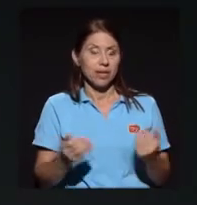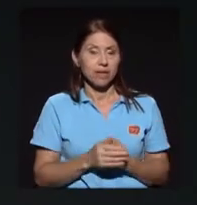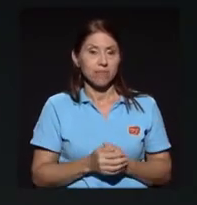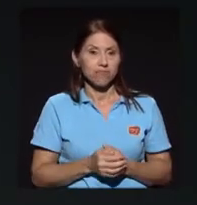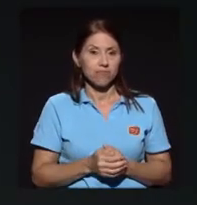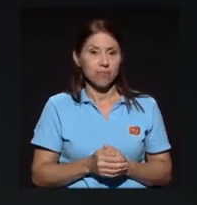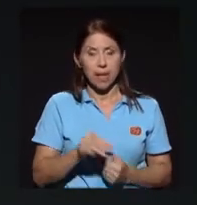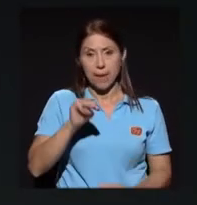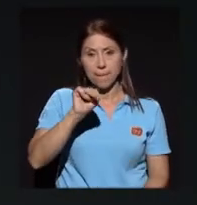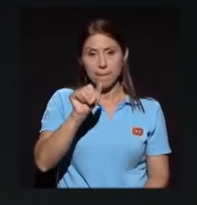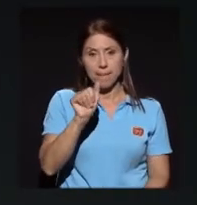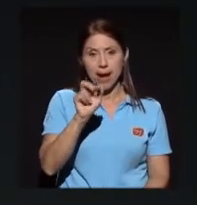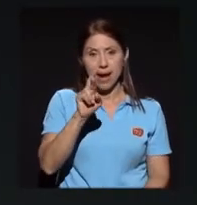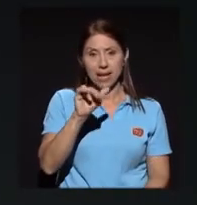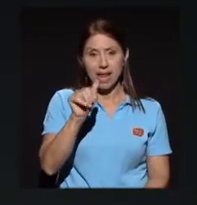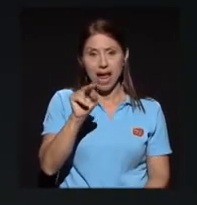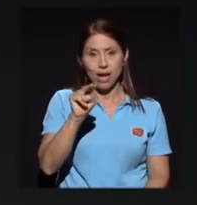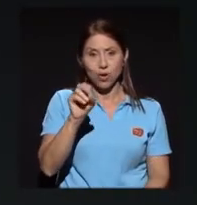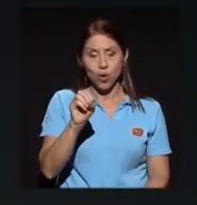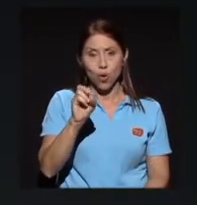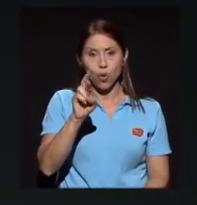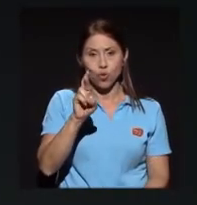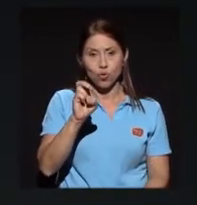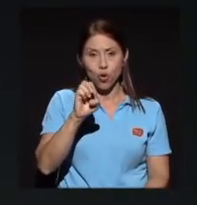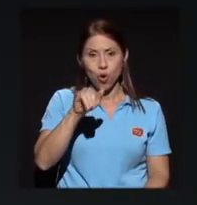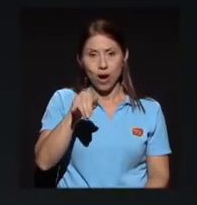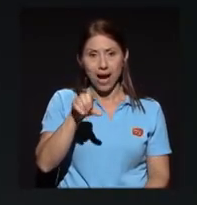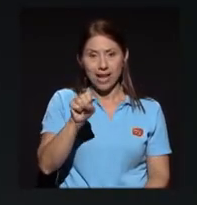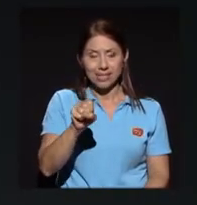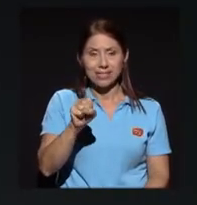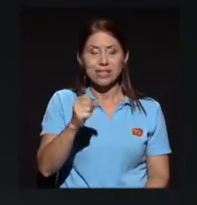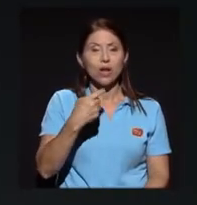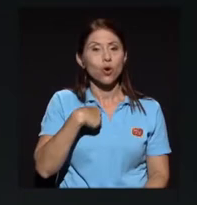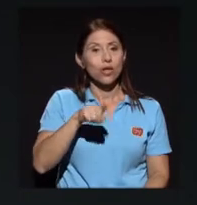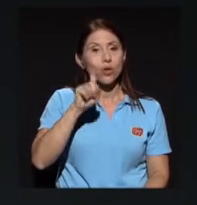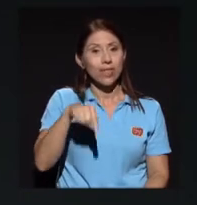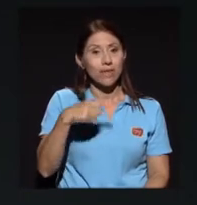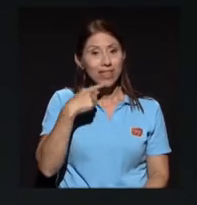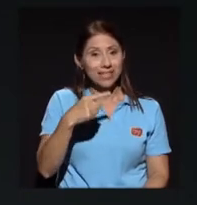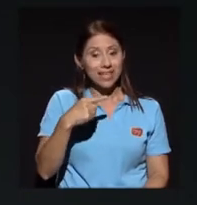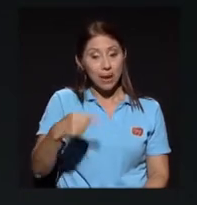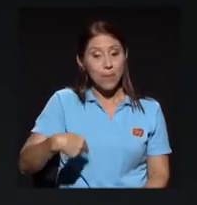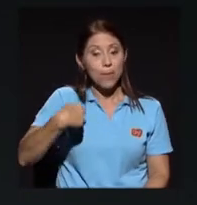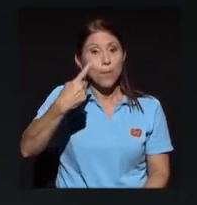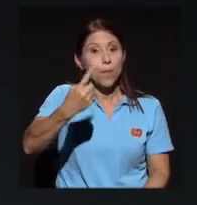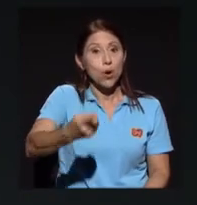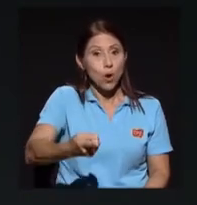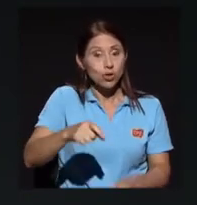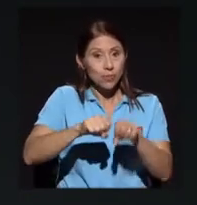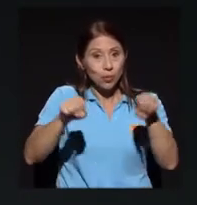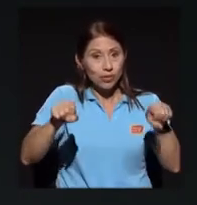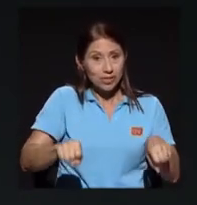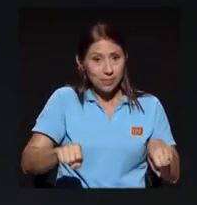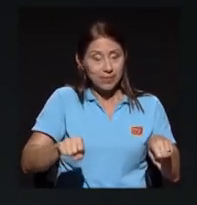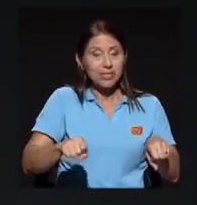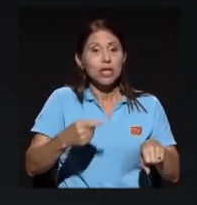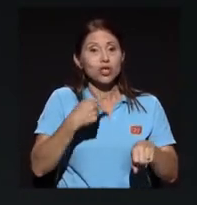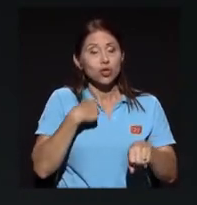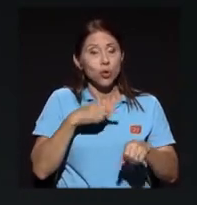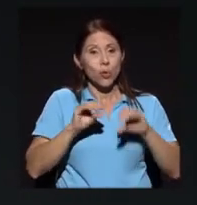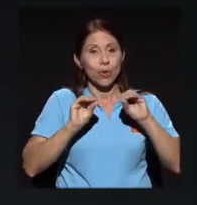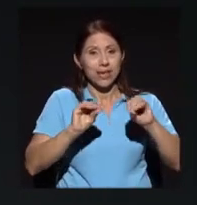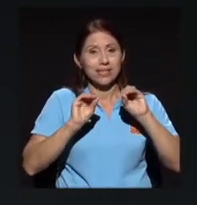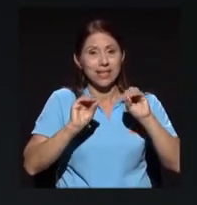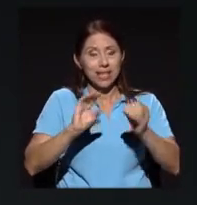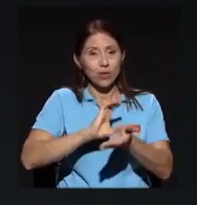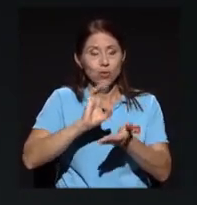de Mariano Rojas lo que tengo que decir es que en el próximo ciclo voy a estar dando Economía de la Felicidad, y aunque yo le